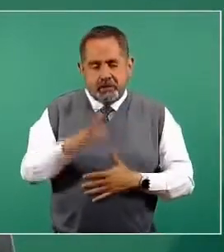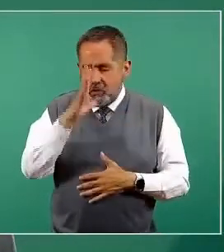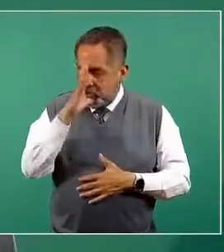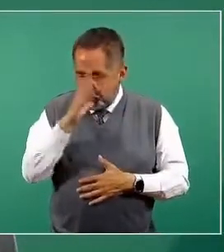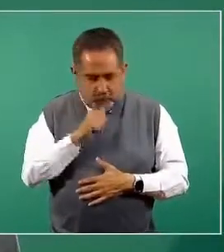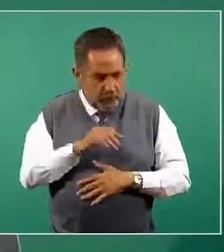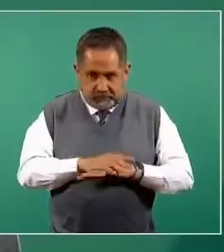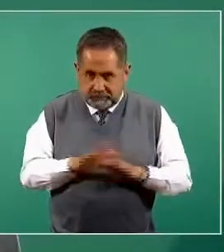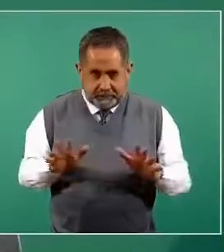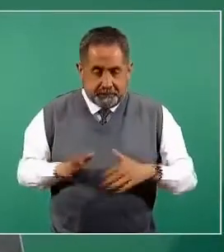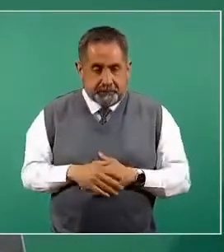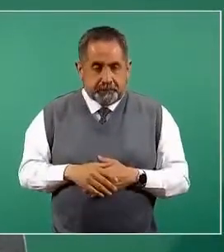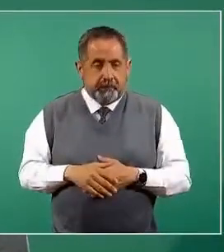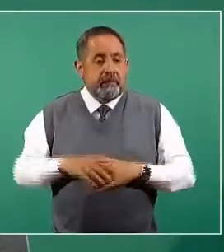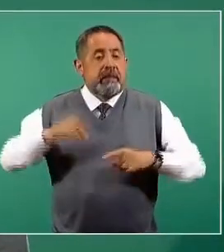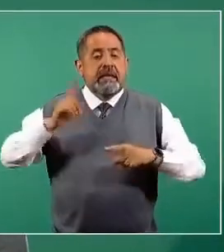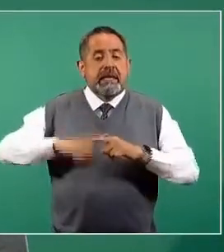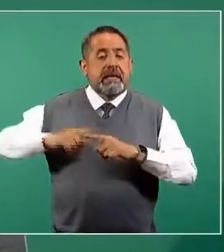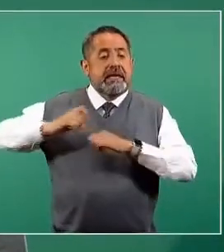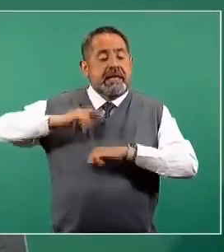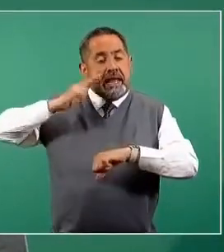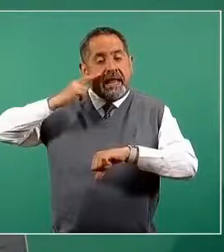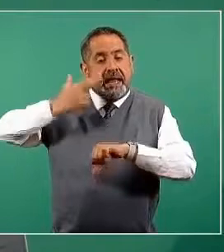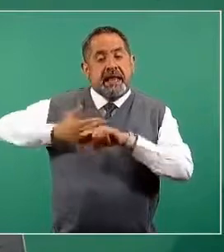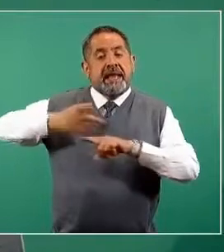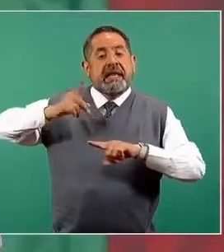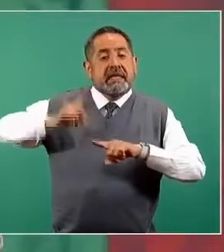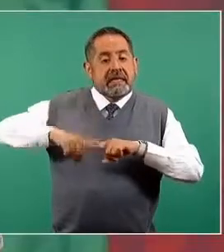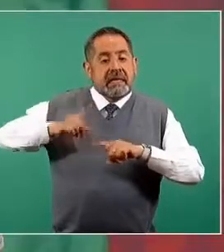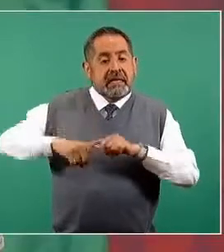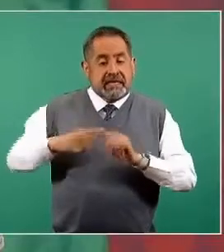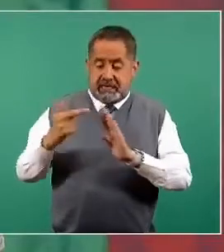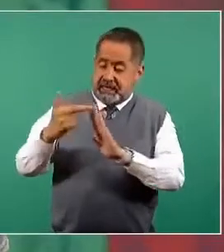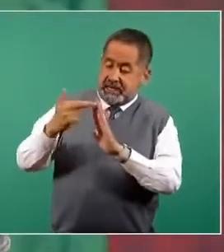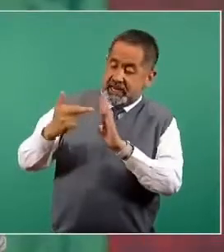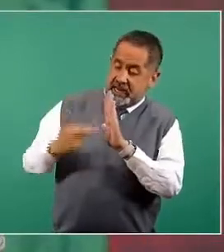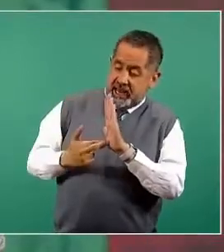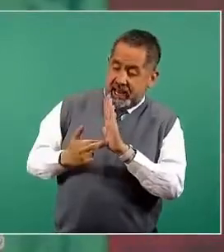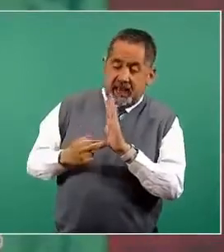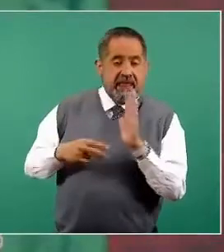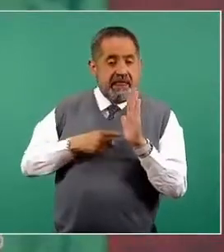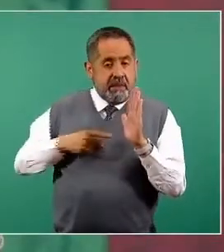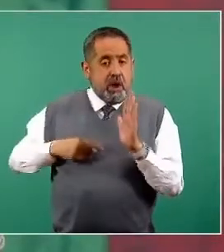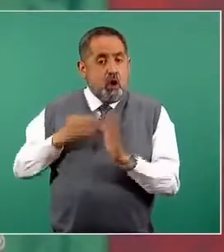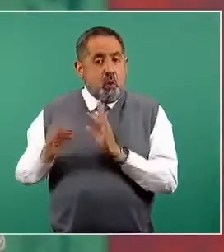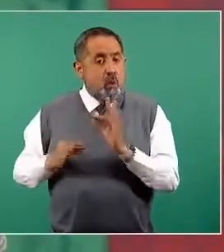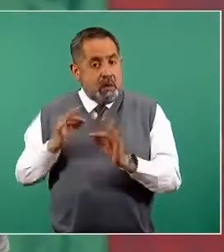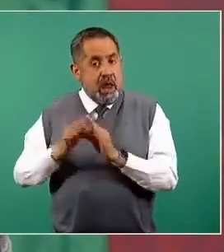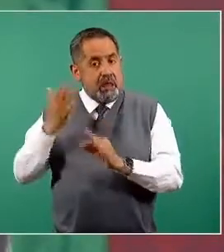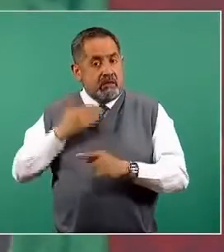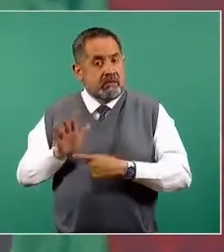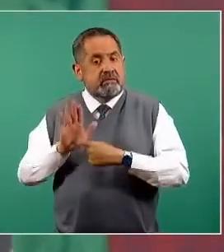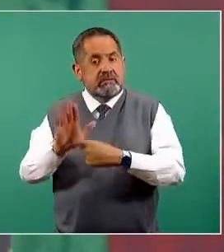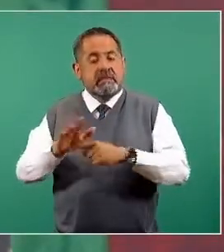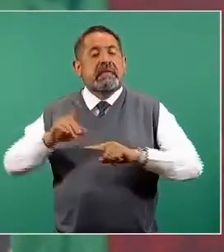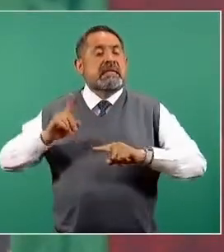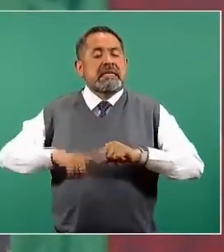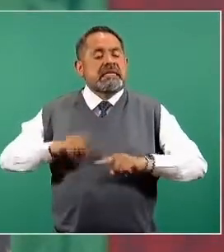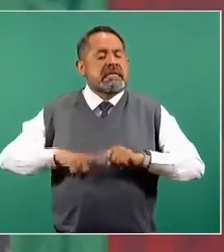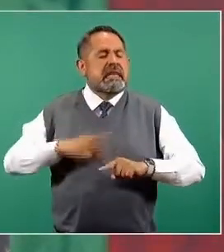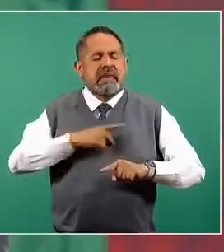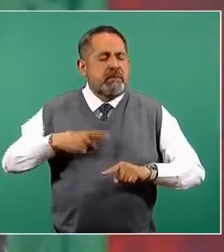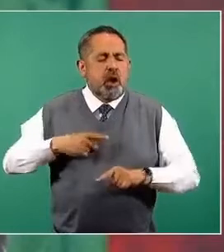La entidad obligada a cumplir las disposiciones sanitarias que fueron tempranamente establecidas